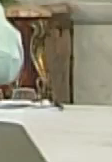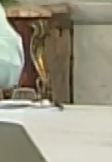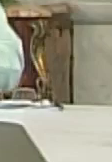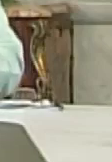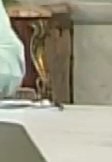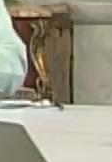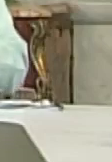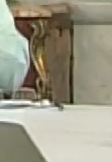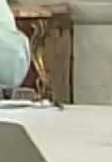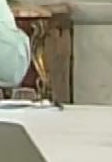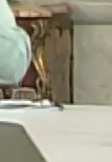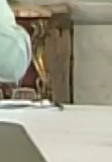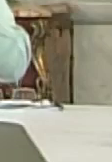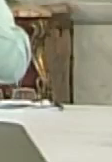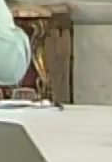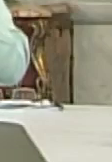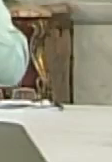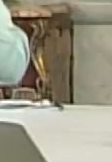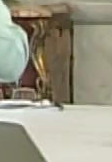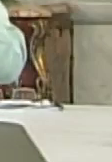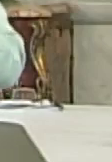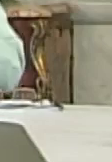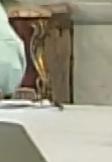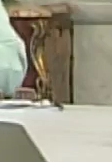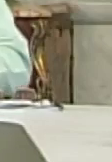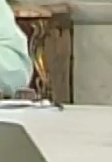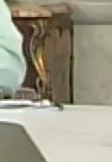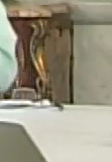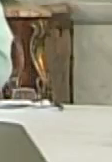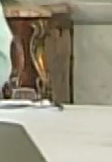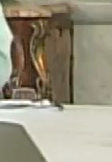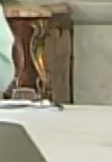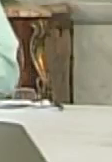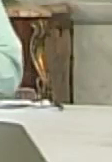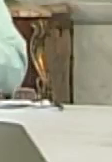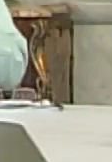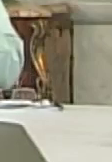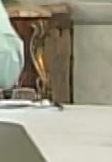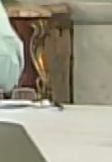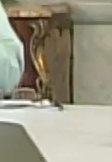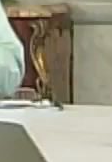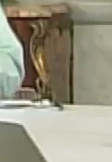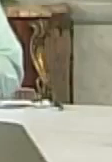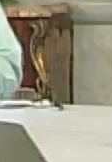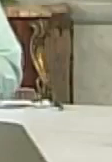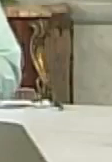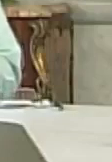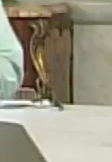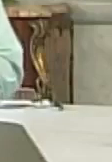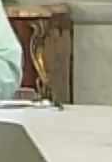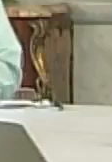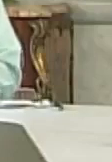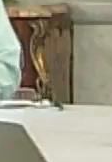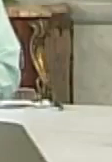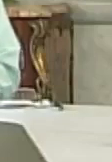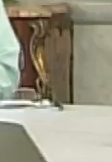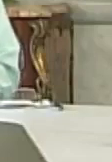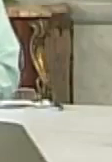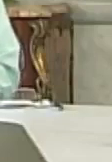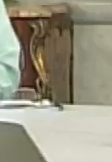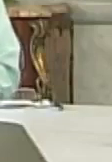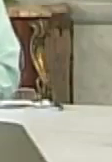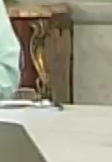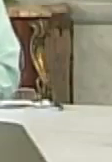haremos un acto como este para recordar lo que 200 años antes dijimos esto.